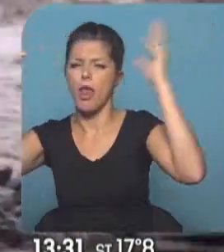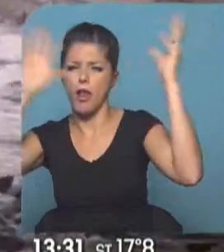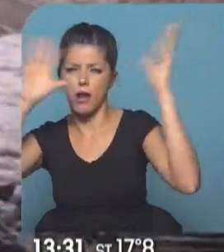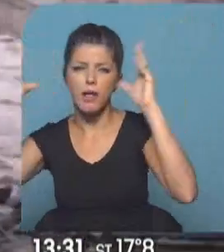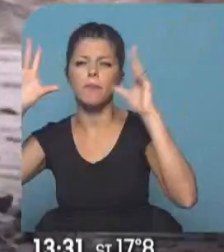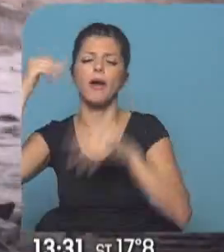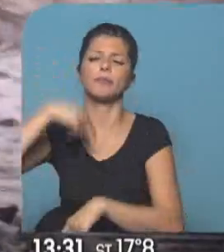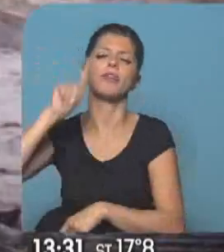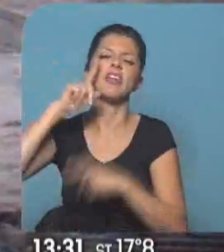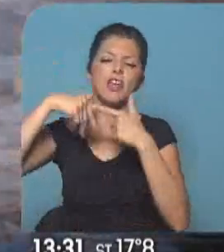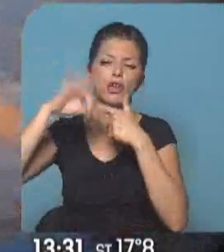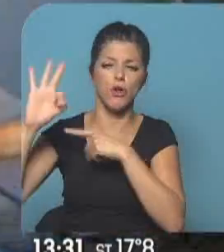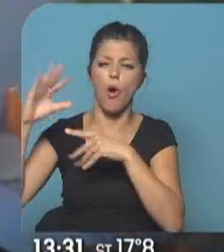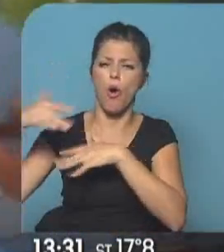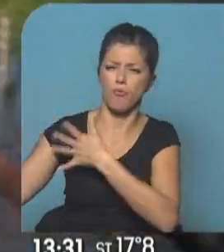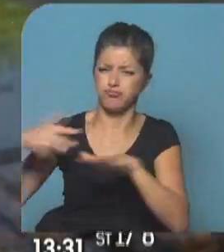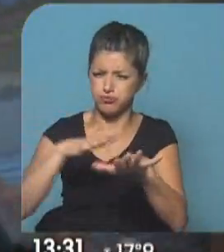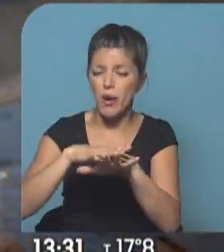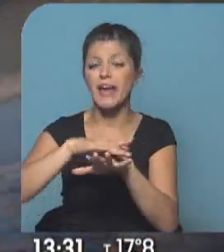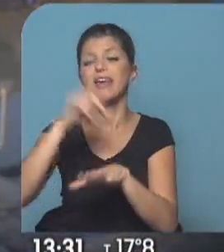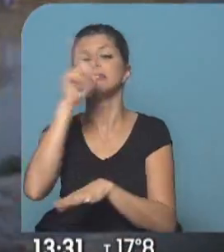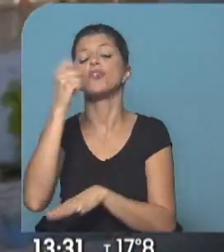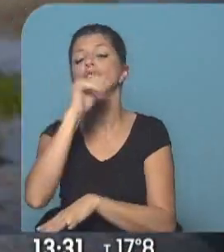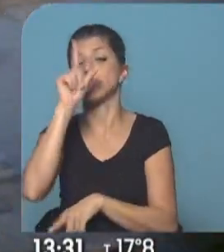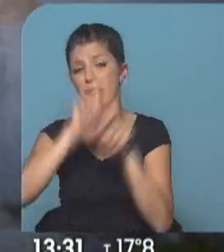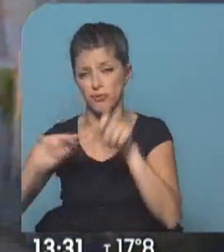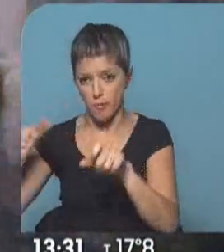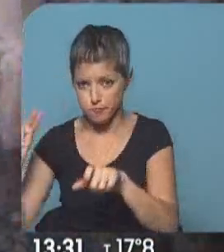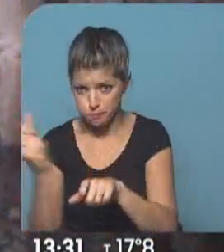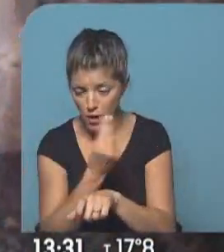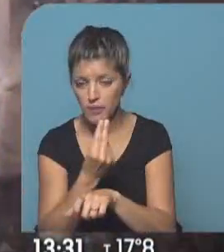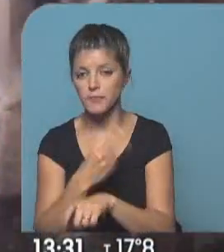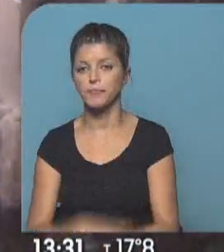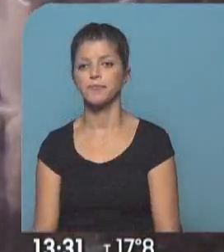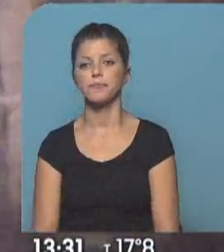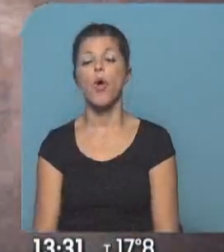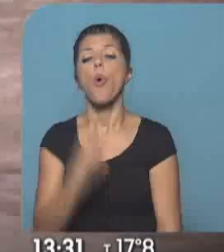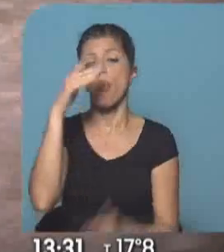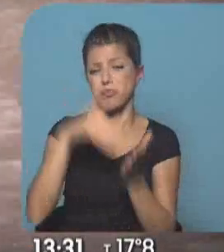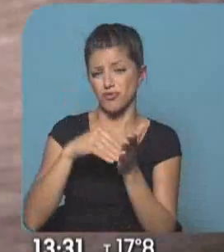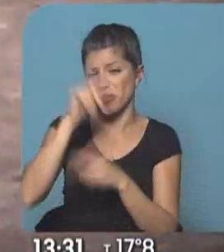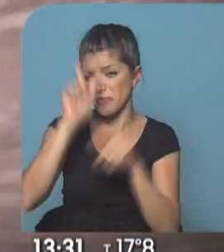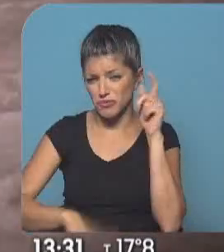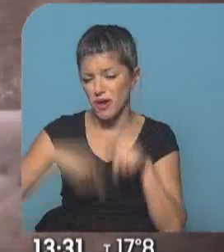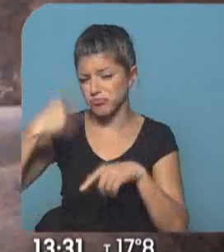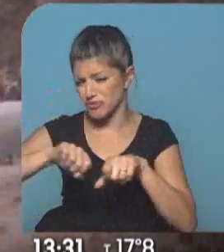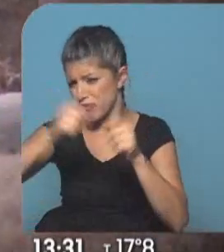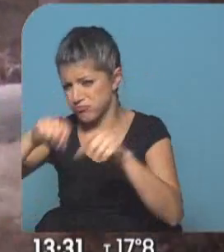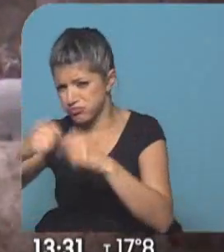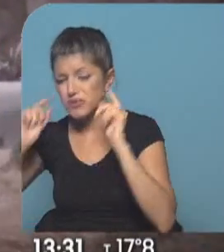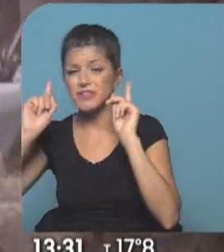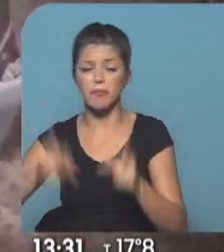Niño, que causó al menos 160 muertos en el norte del país, casi 1 millón de damnificados y